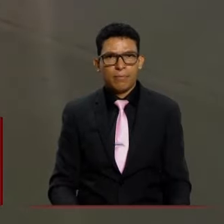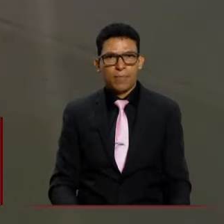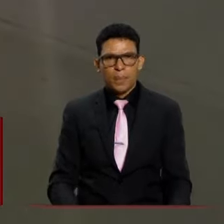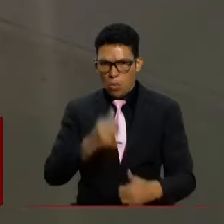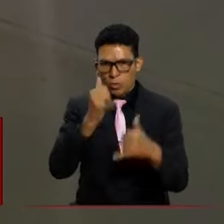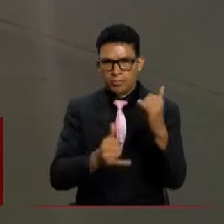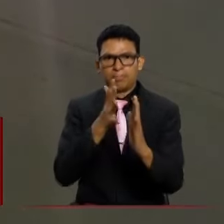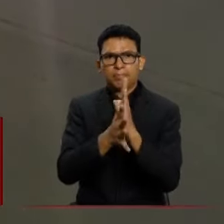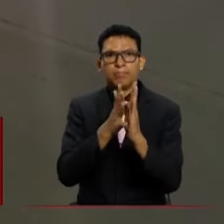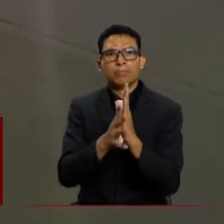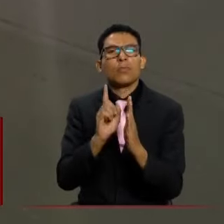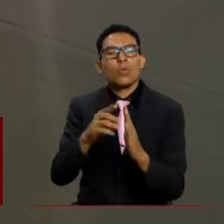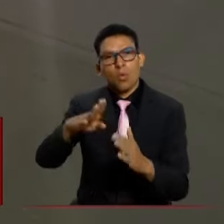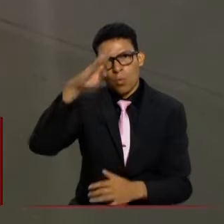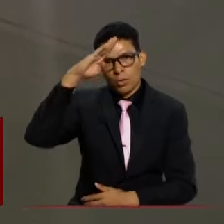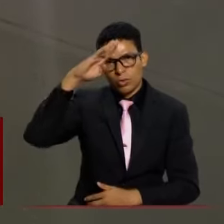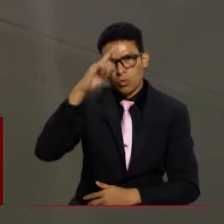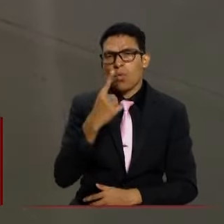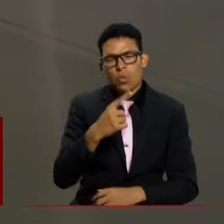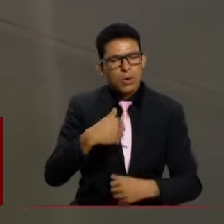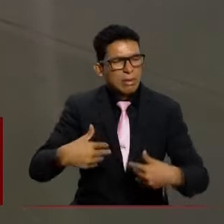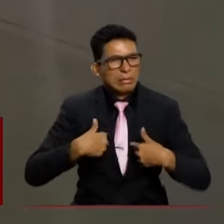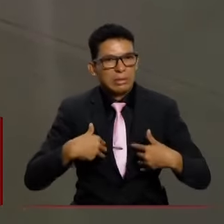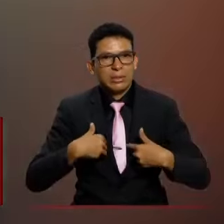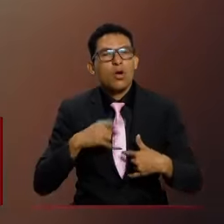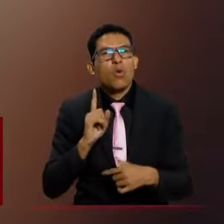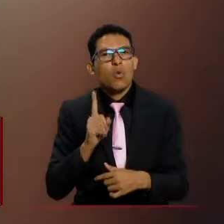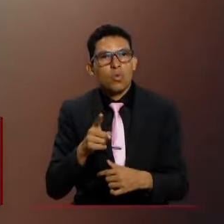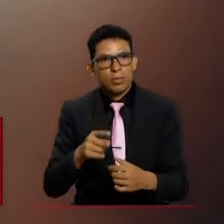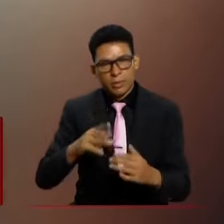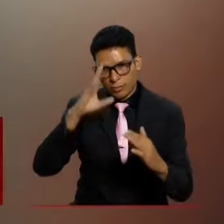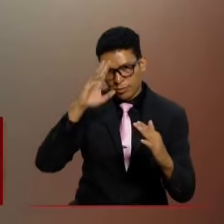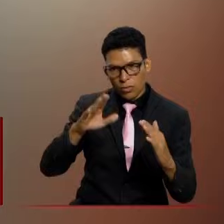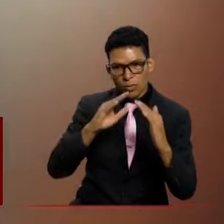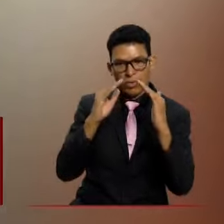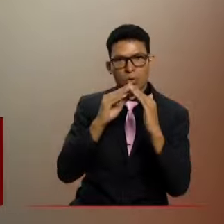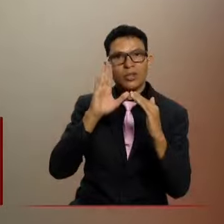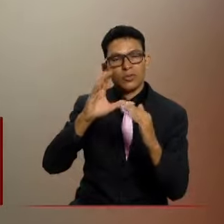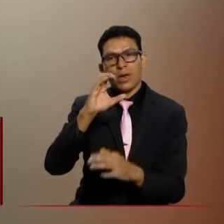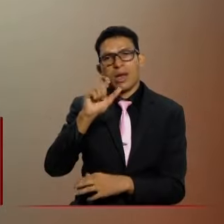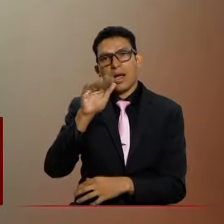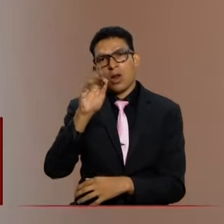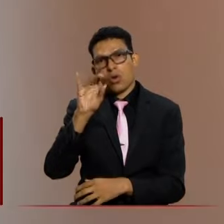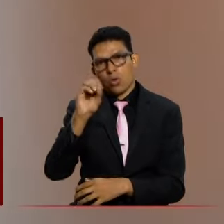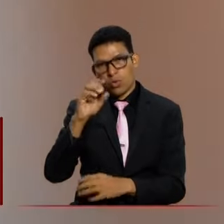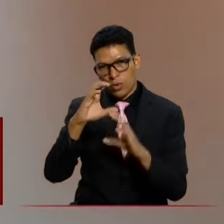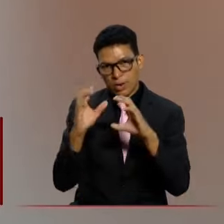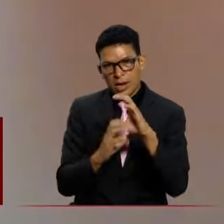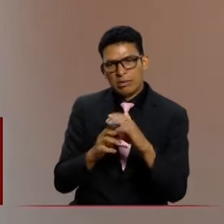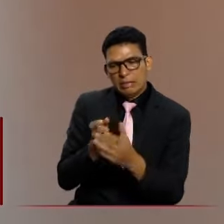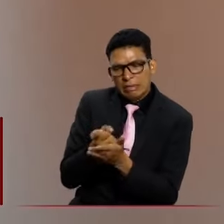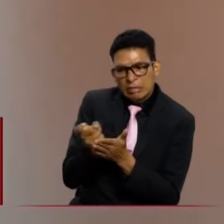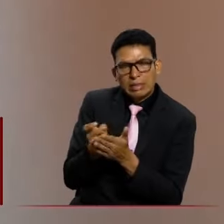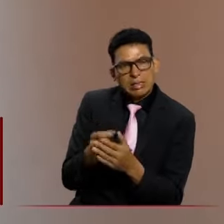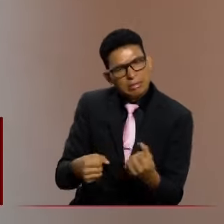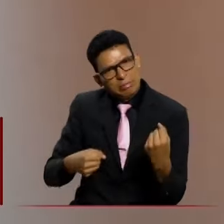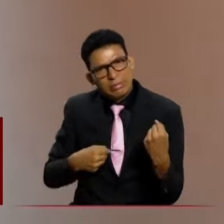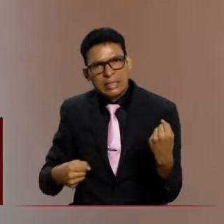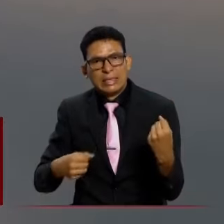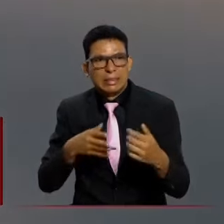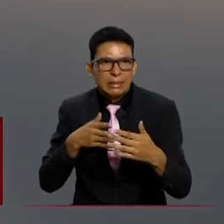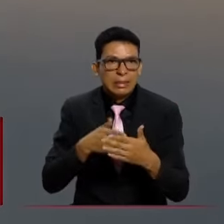Finalizamos con el reporte de un policía herido luego de un hostigamiento a la estación de policía de Caloto, Cauca, y el ataque contra una patrulla